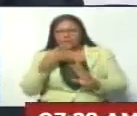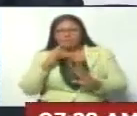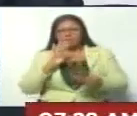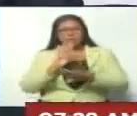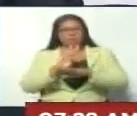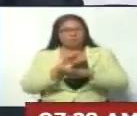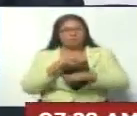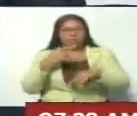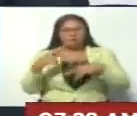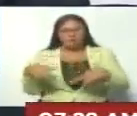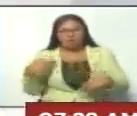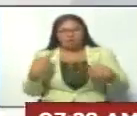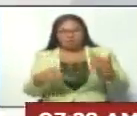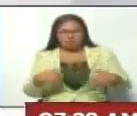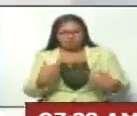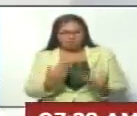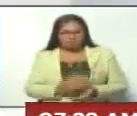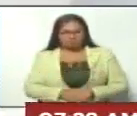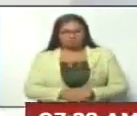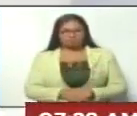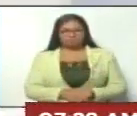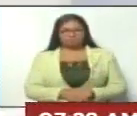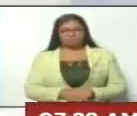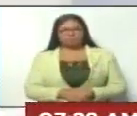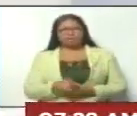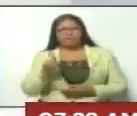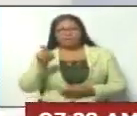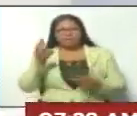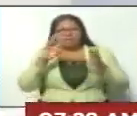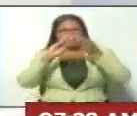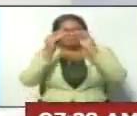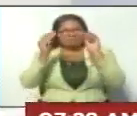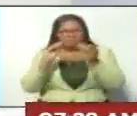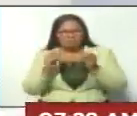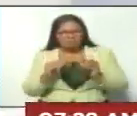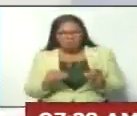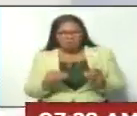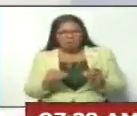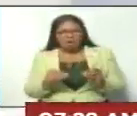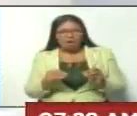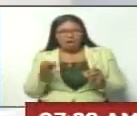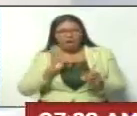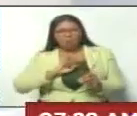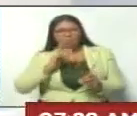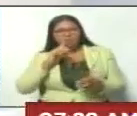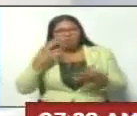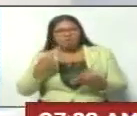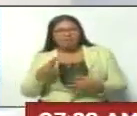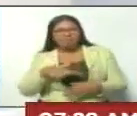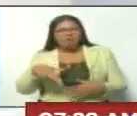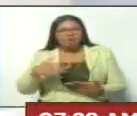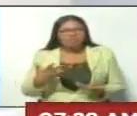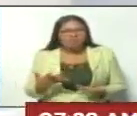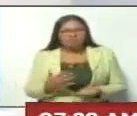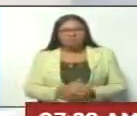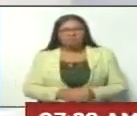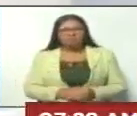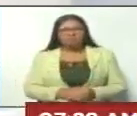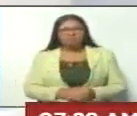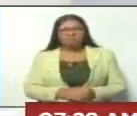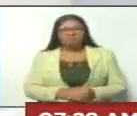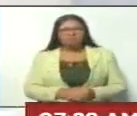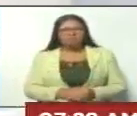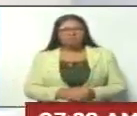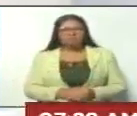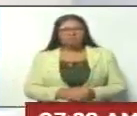protección religiosa. Sí. Fíjate, esa escultura, digamos, su origen, uh-huh, esa escultura fue